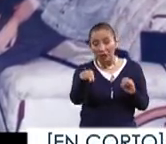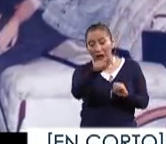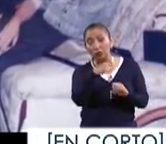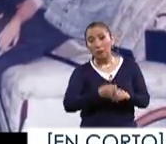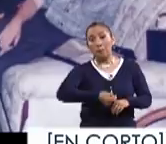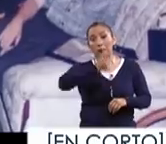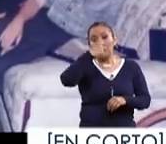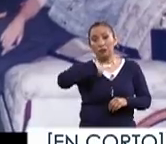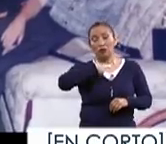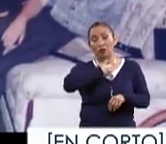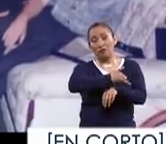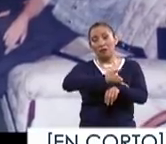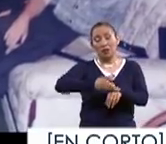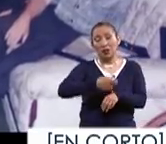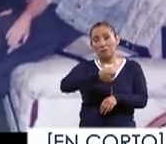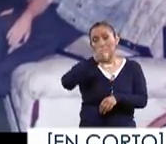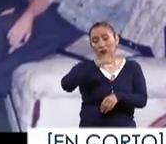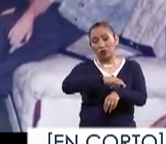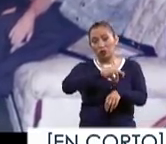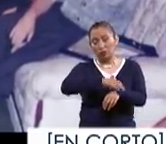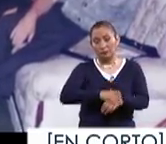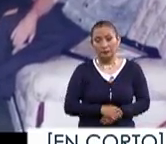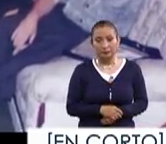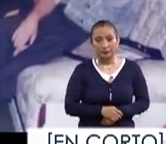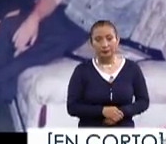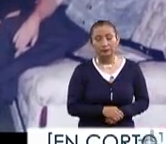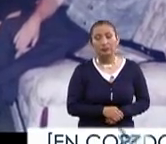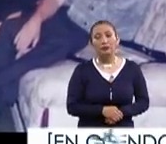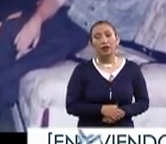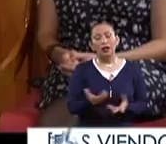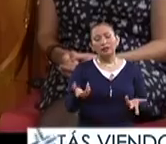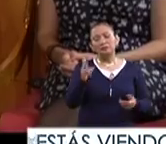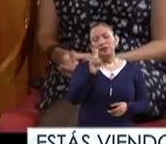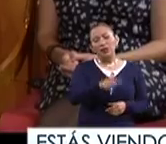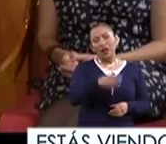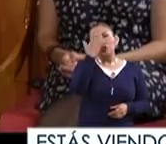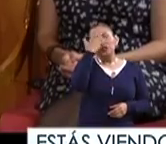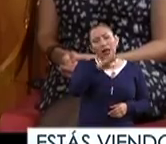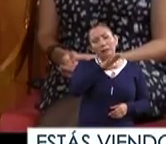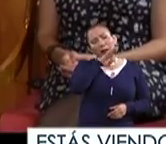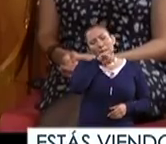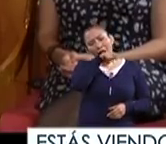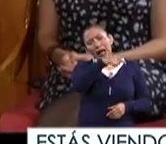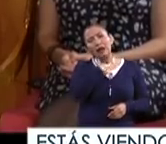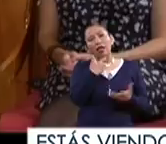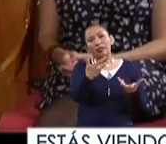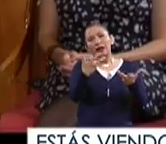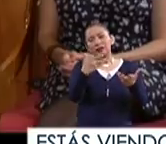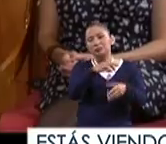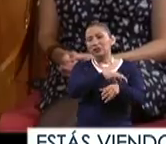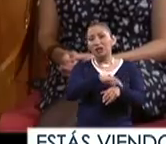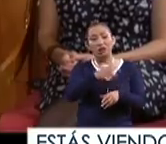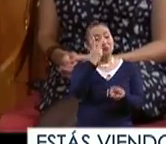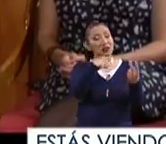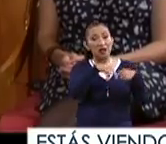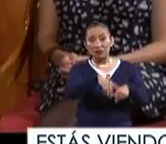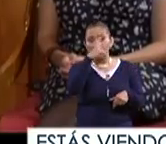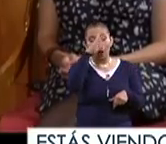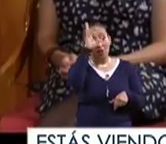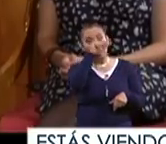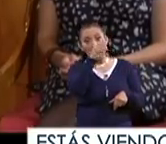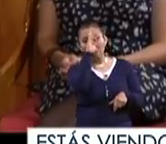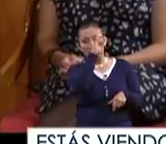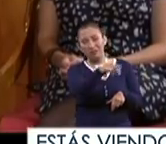Yo fui el primer médico de mi familia. En realidad, sé que mi madre quiso estudiar medicina y no la dejaron venir a